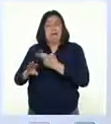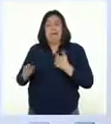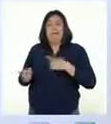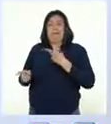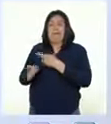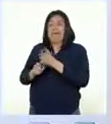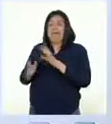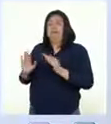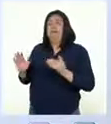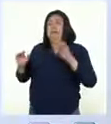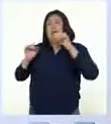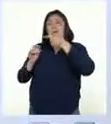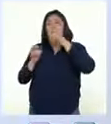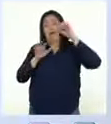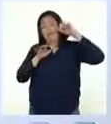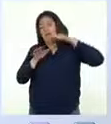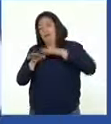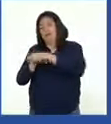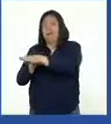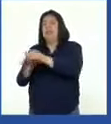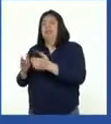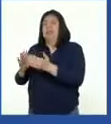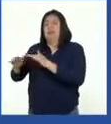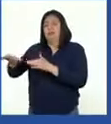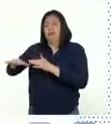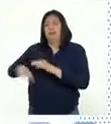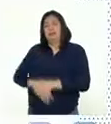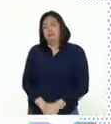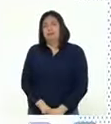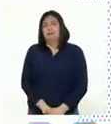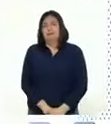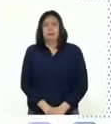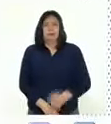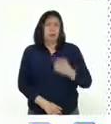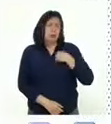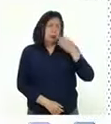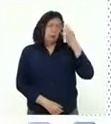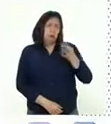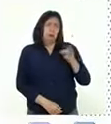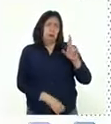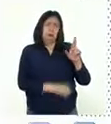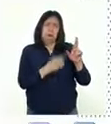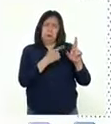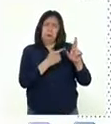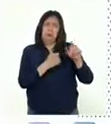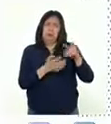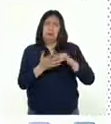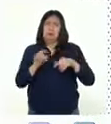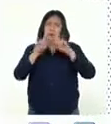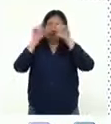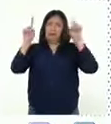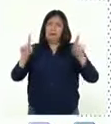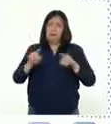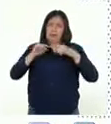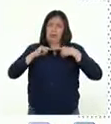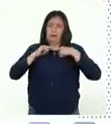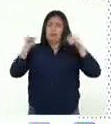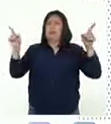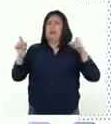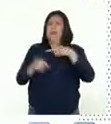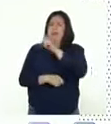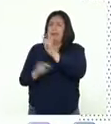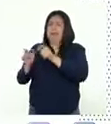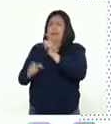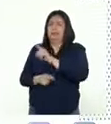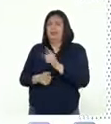daños causados por las inundaciones en Flor Azul. Yo creo que Raquel podría elaborar afiches con mensajes para convencer